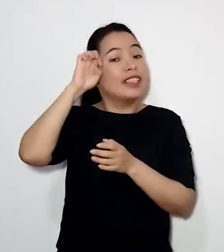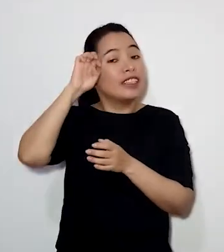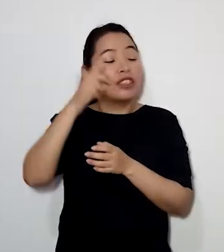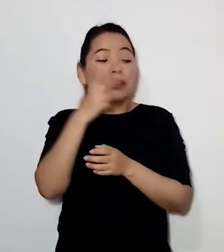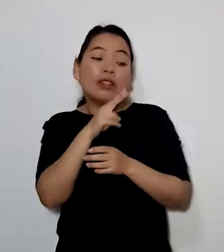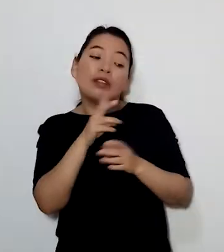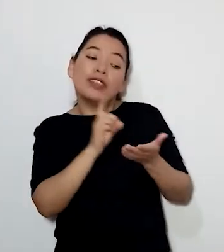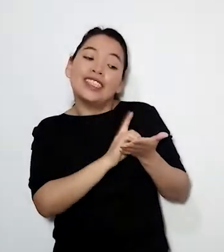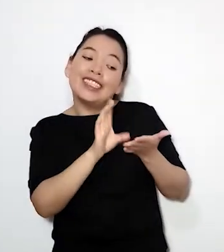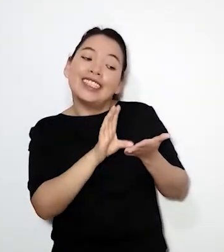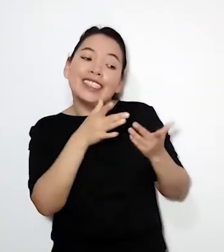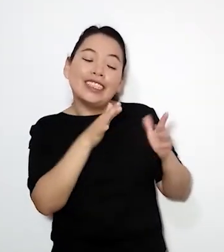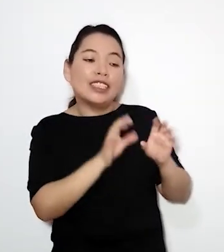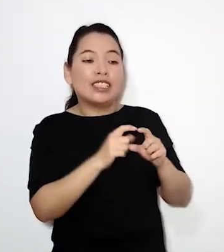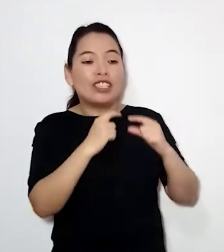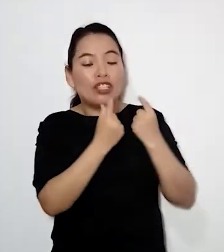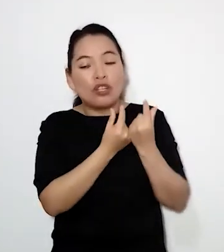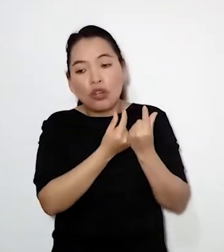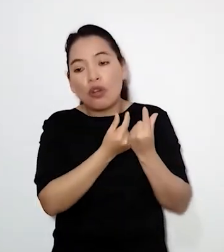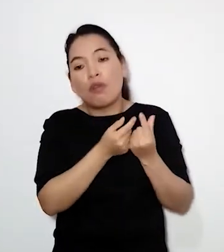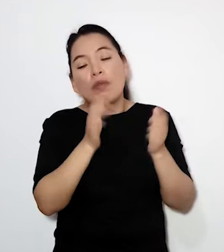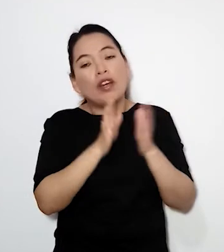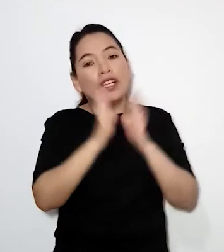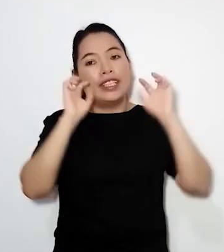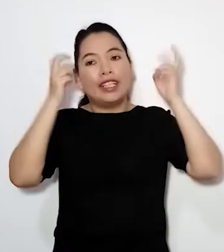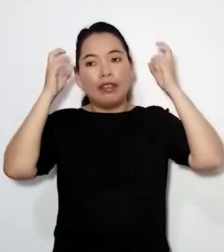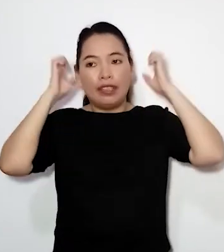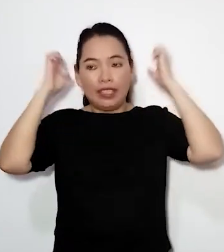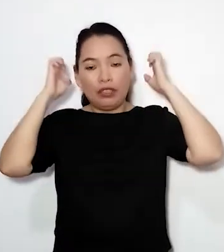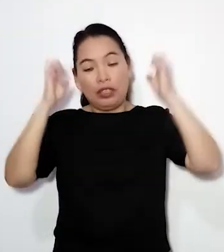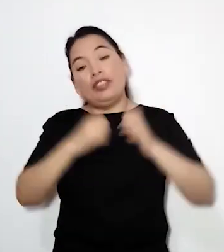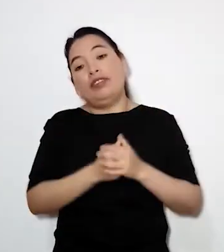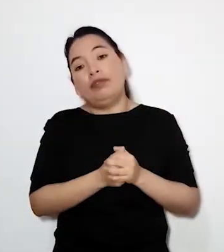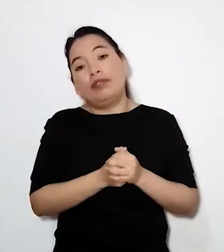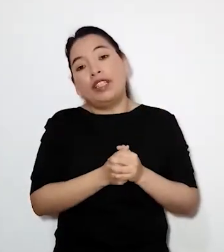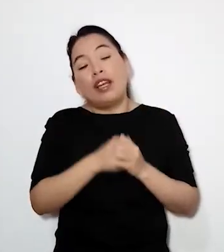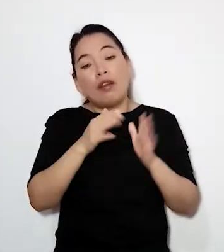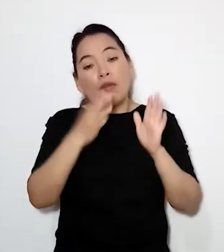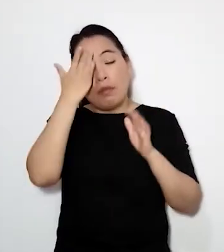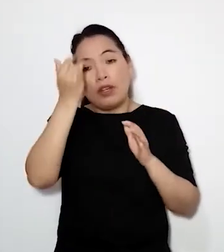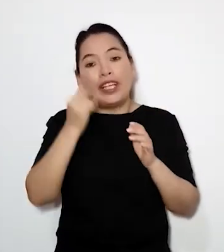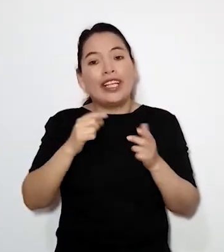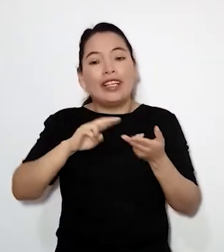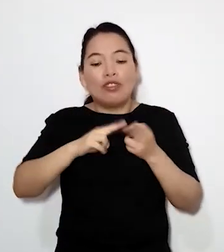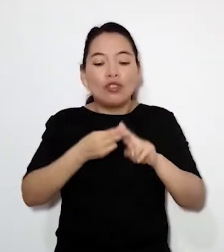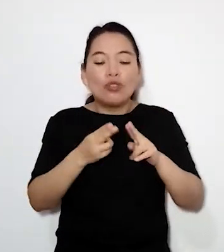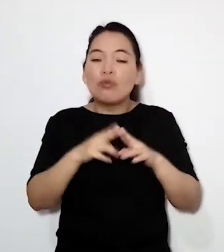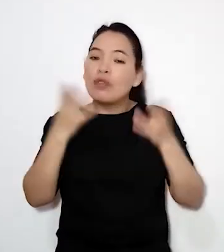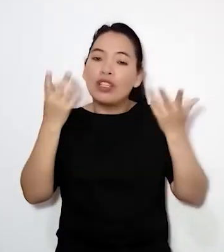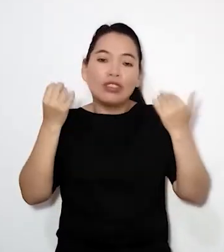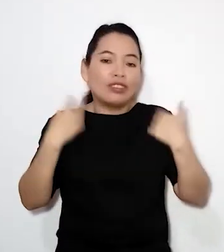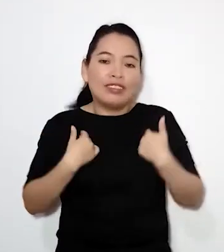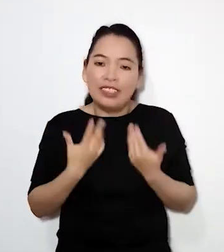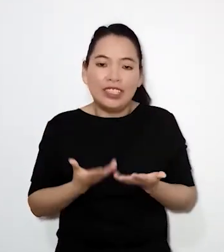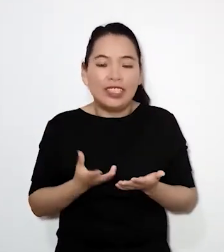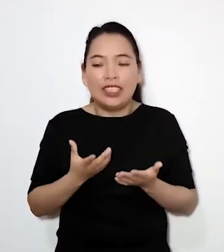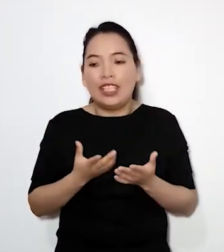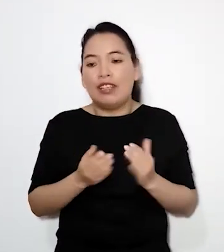solamente en educación. El hecho de que no haya datos muestra claramente que las personas con discapacidad son un colectivo